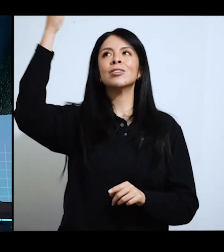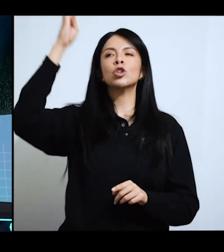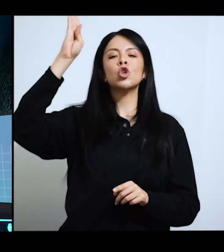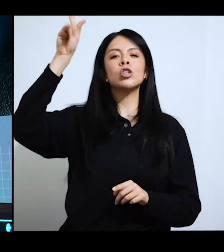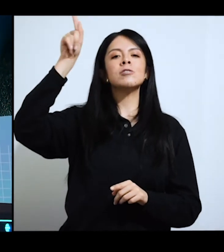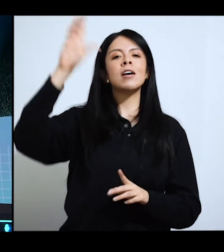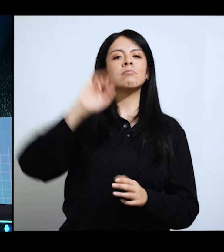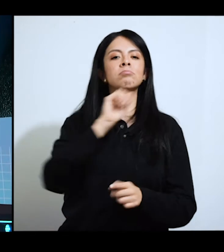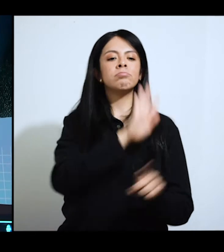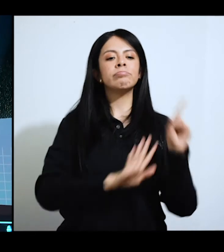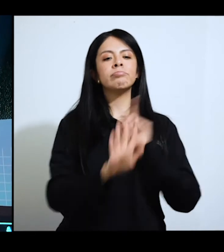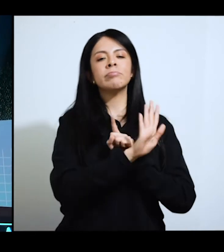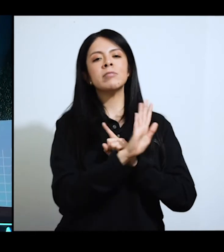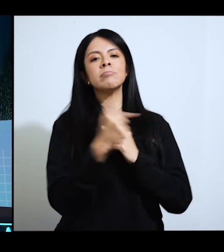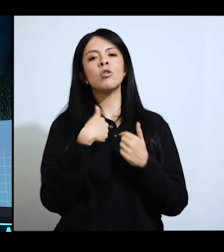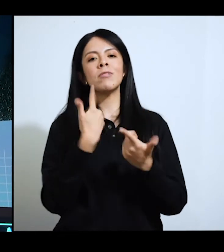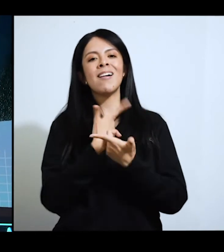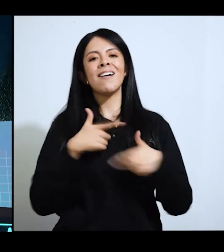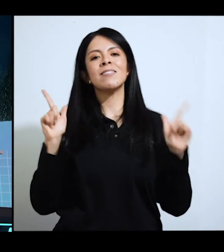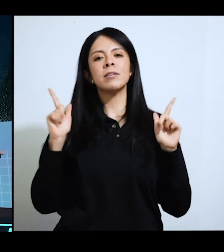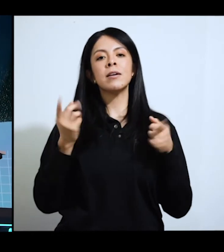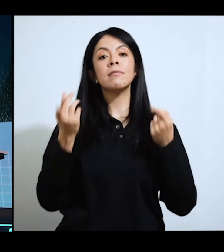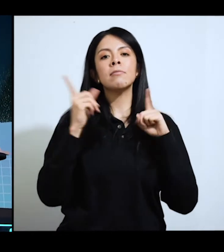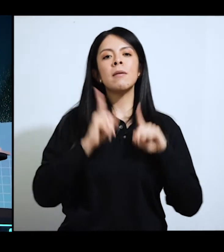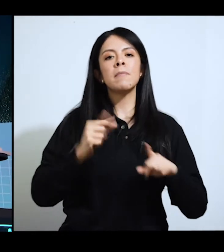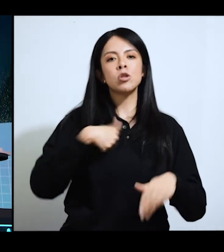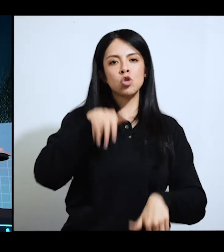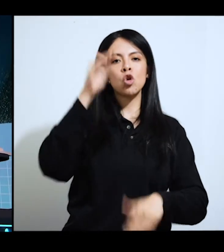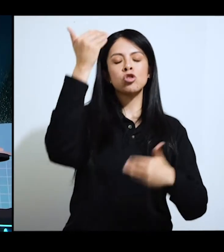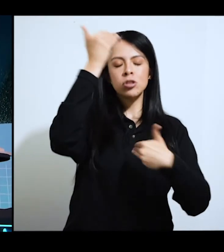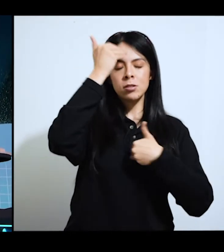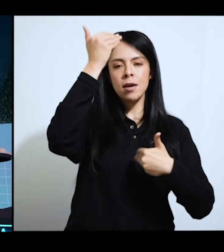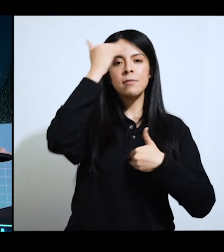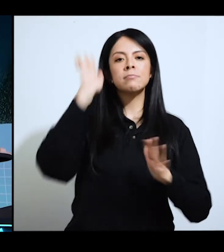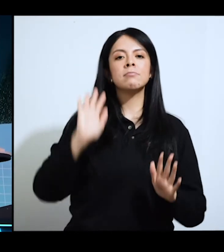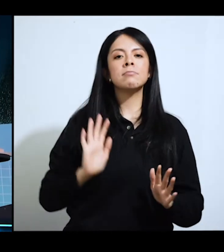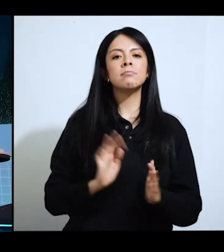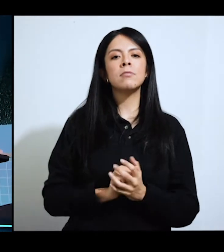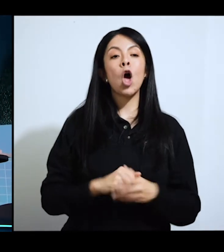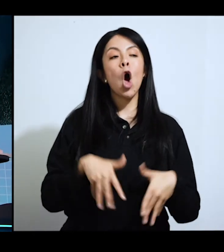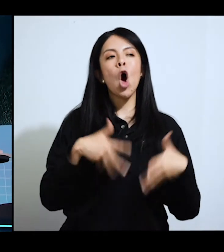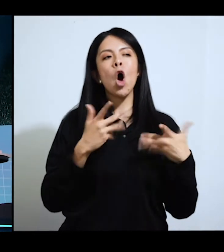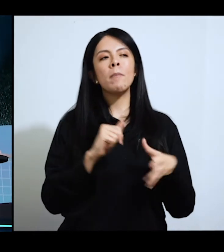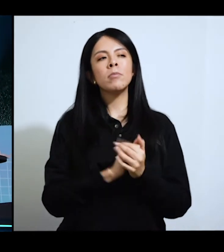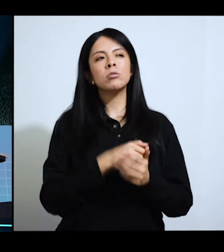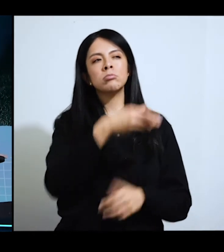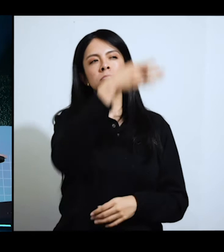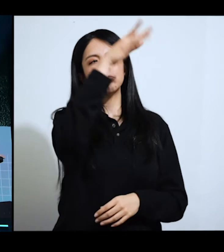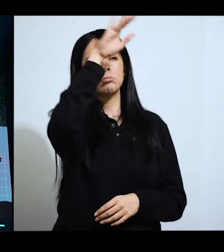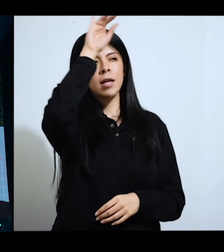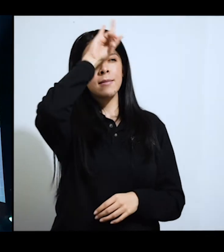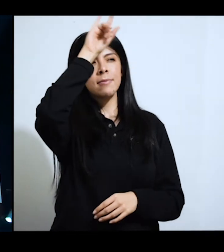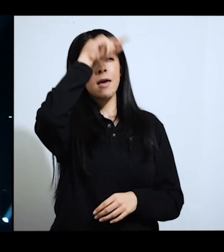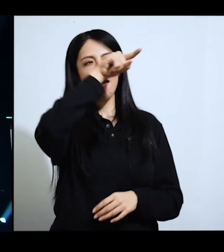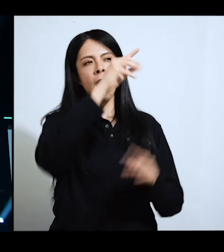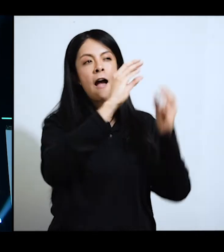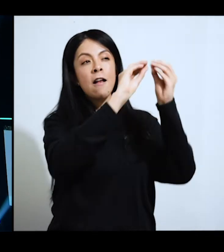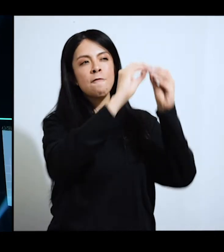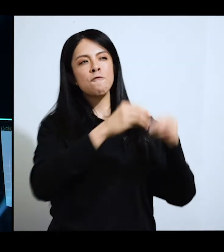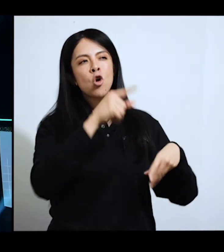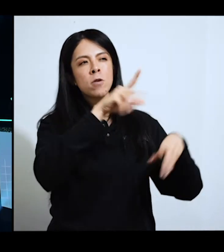también porque yo sé el modus operandi. Yo sé cómo opera el